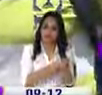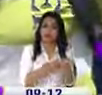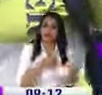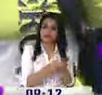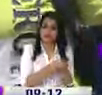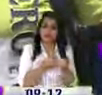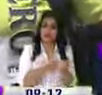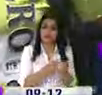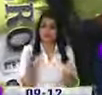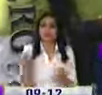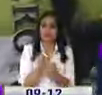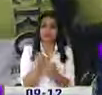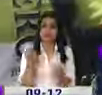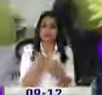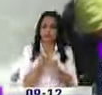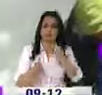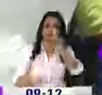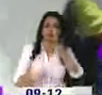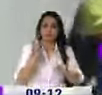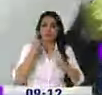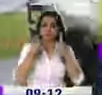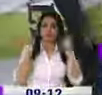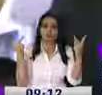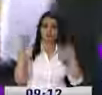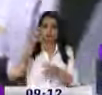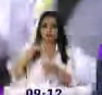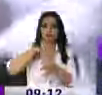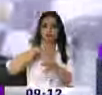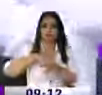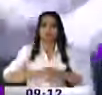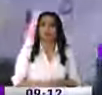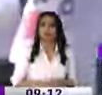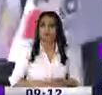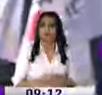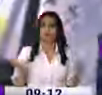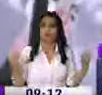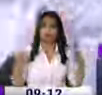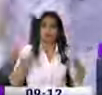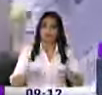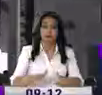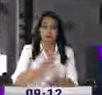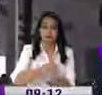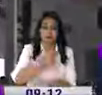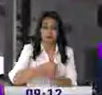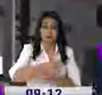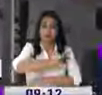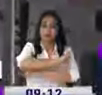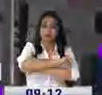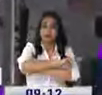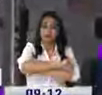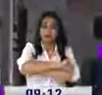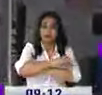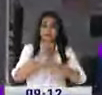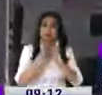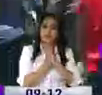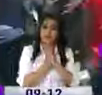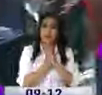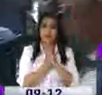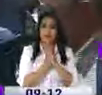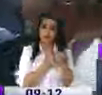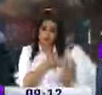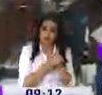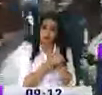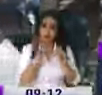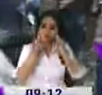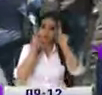¡Apoyo! ¡Apoyo! ¡Consulta popular! Quienes se dieron cita en la Plaza Grande, demandando ser consultados.